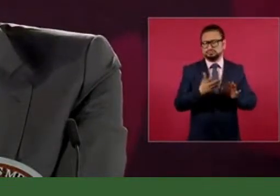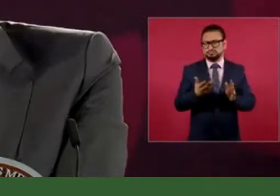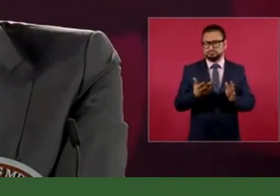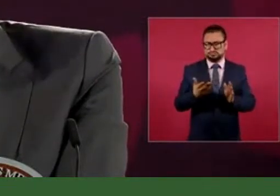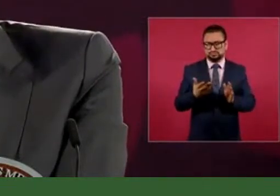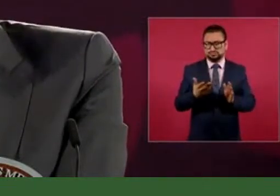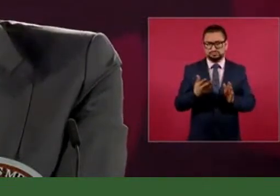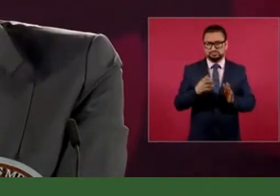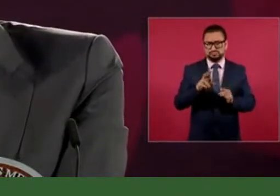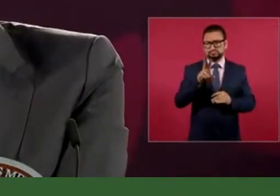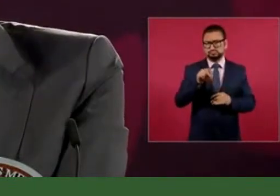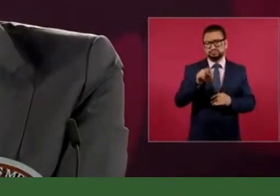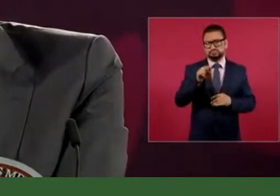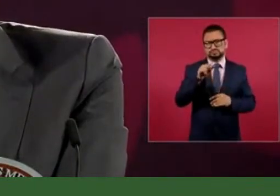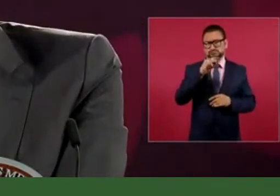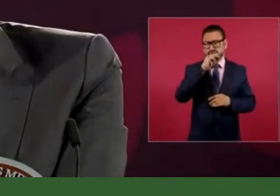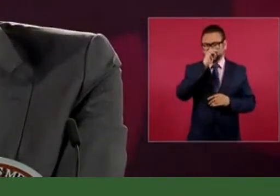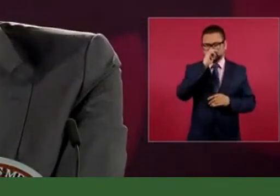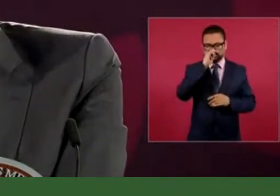pero no era